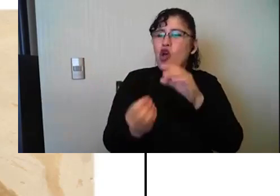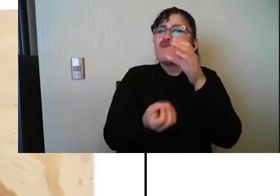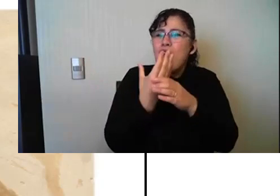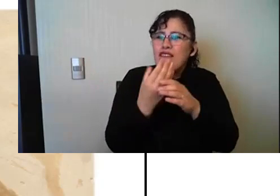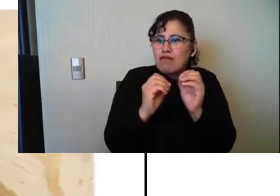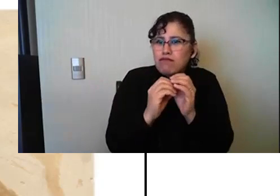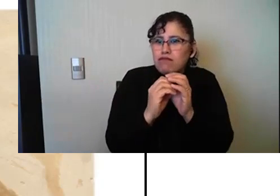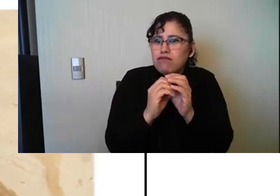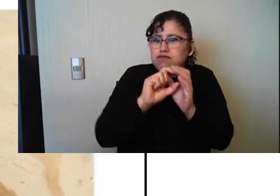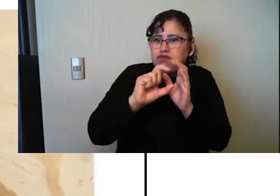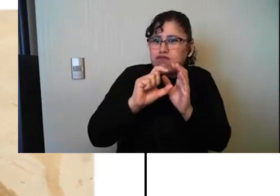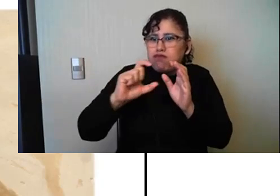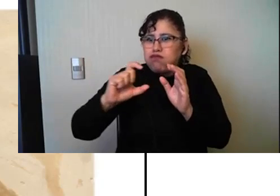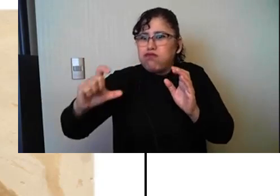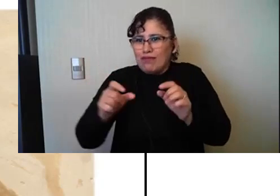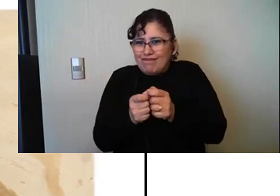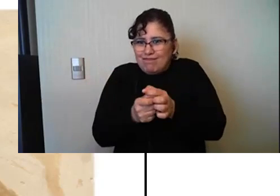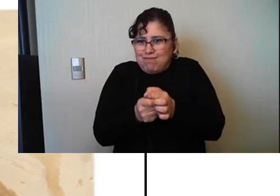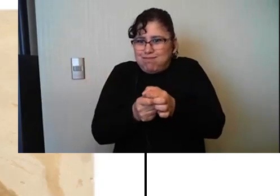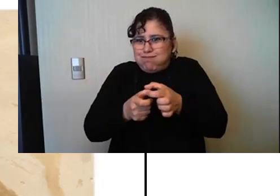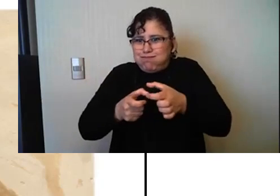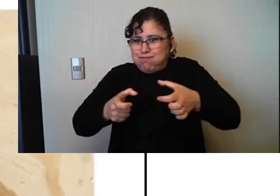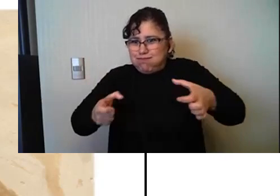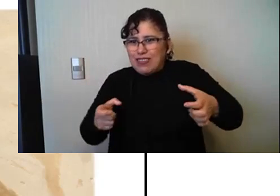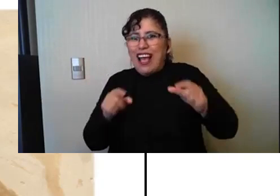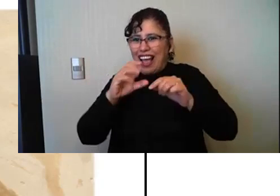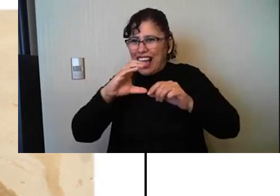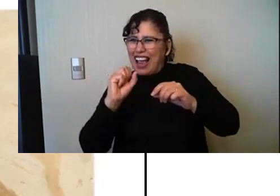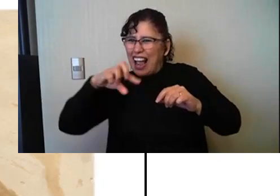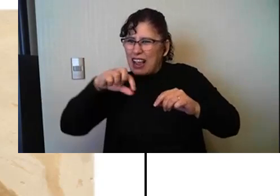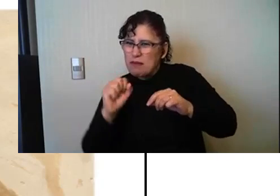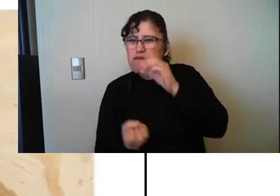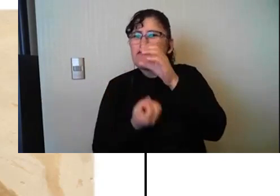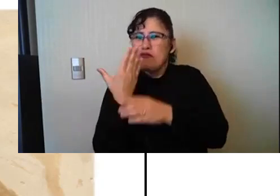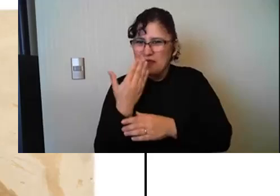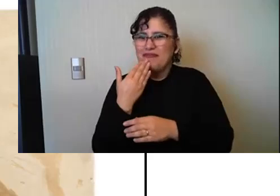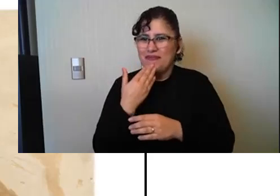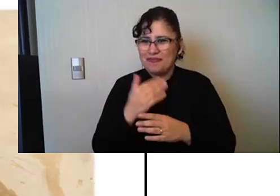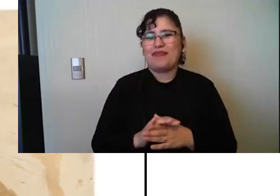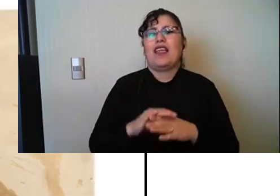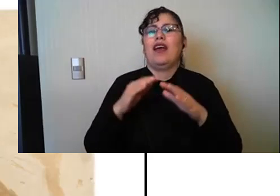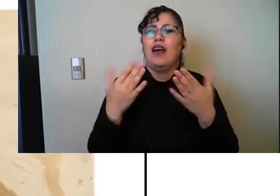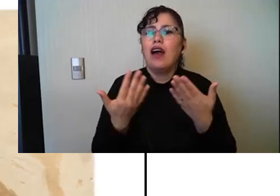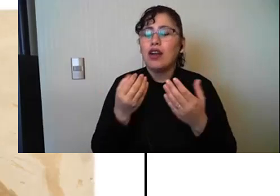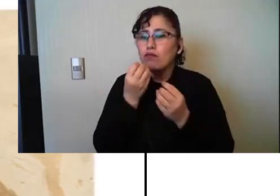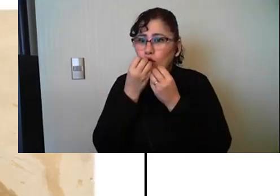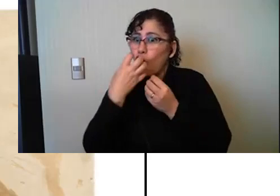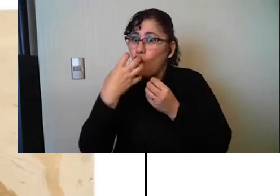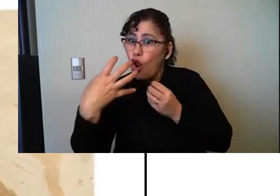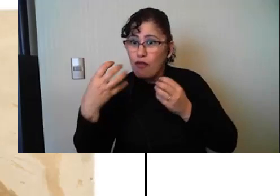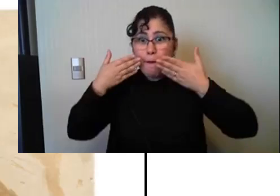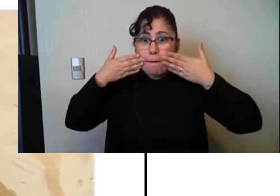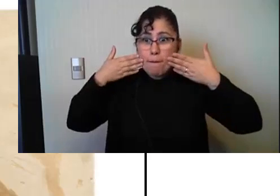durante la evolución o desarrollo. Entonces esto es neoestriado, y el globo pálido pertenece